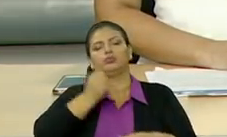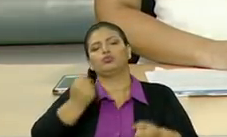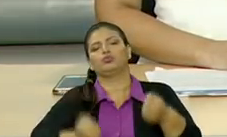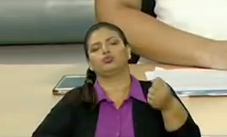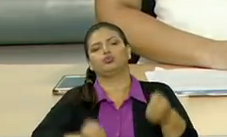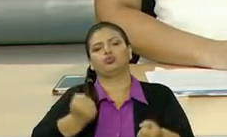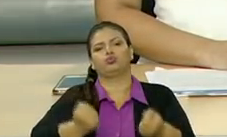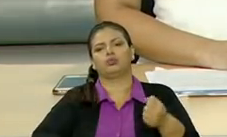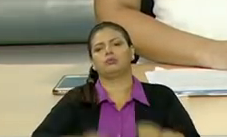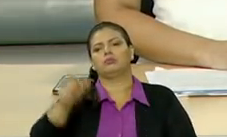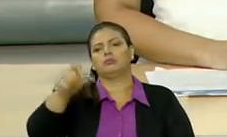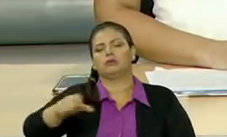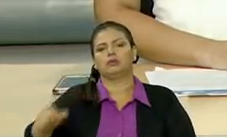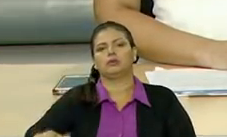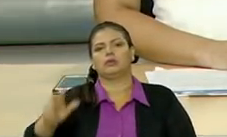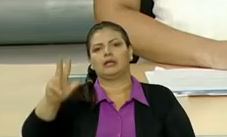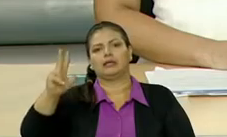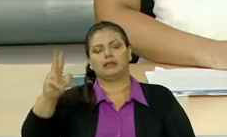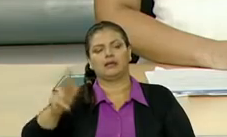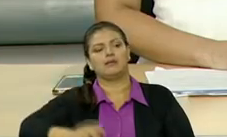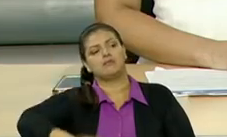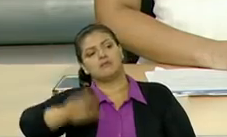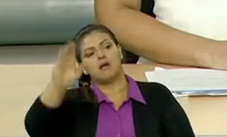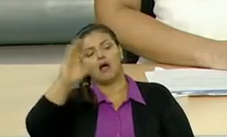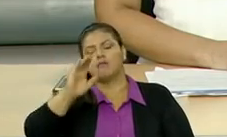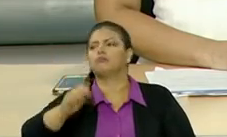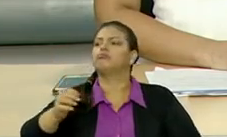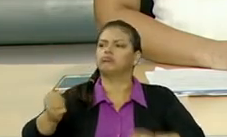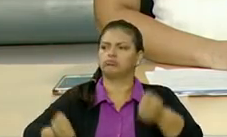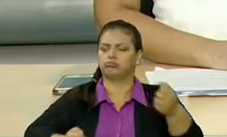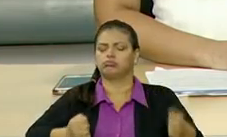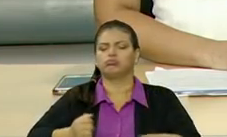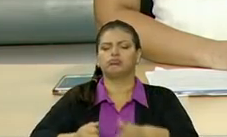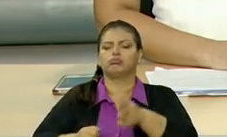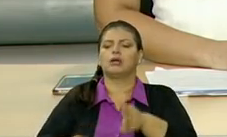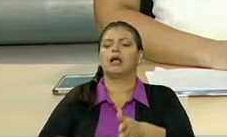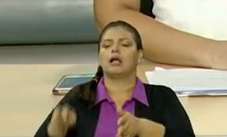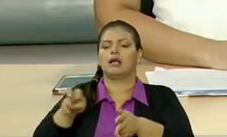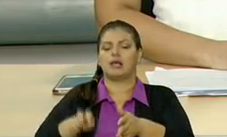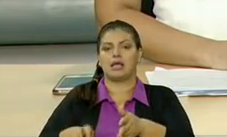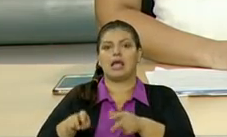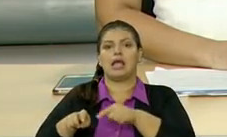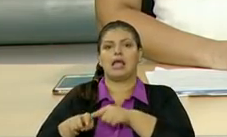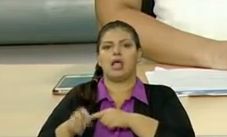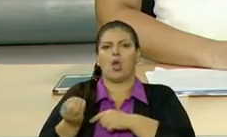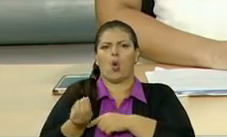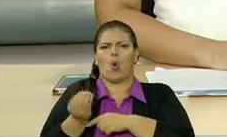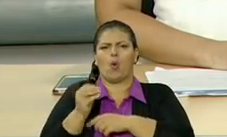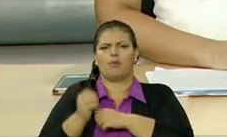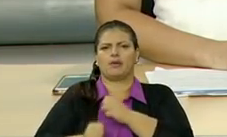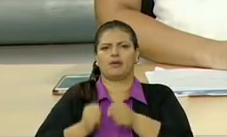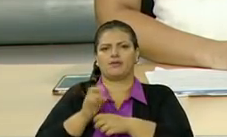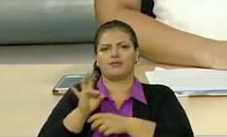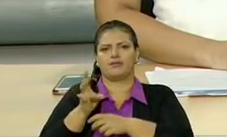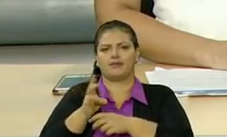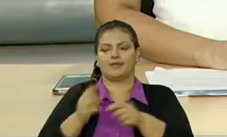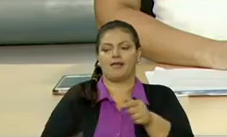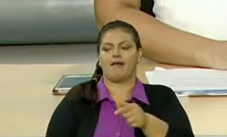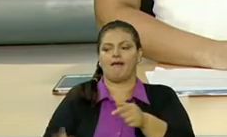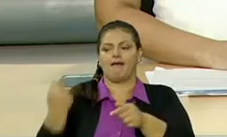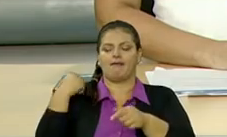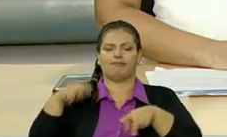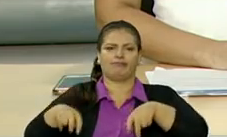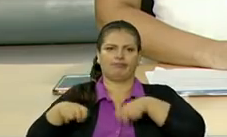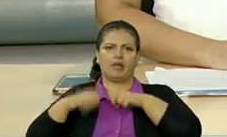personas pactaron una carrera desde el norte de la ciudad por el camino, pero en el camino lo golpearon hasta arrebatarle su transporte.